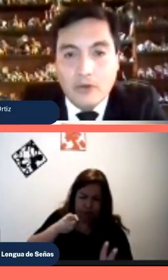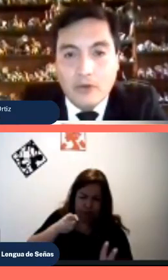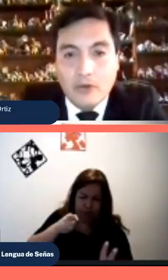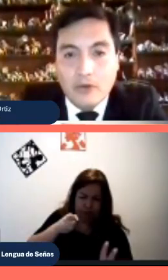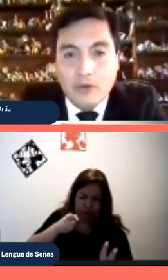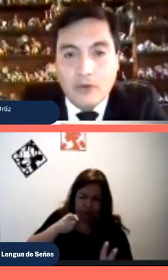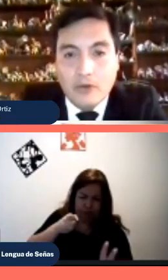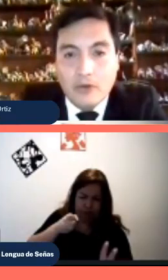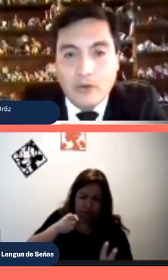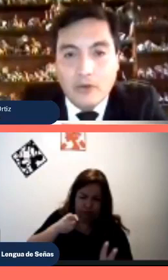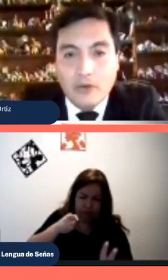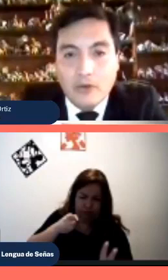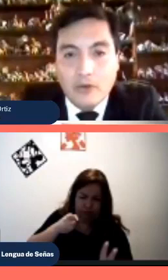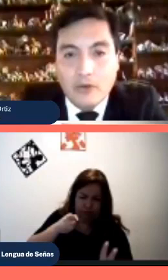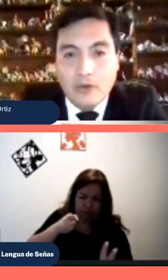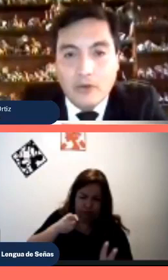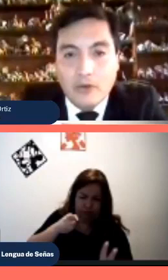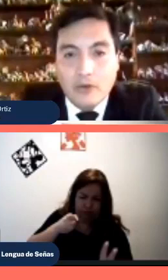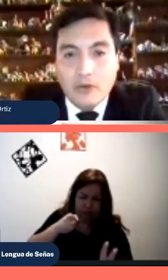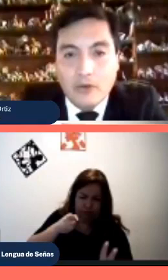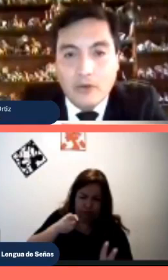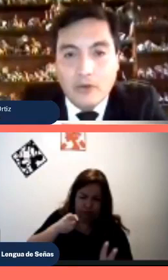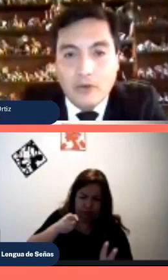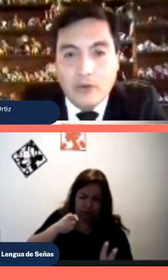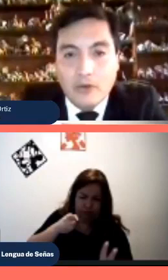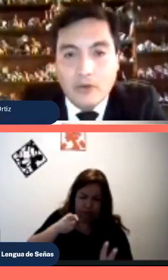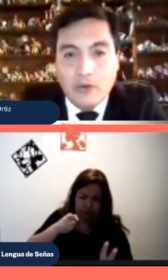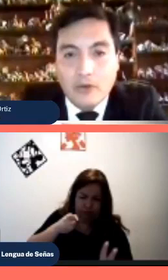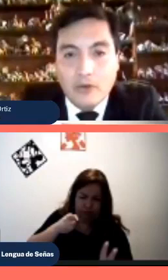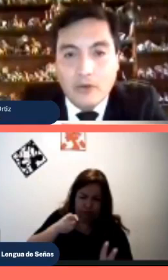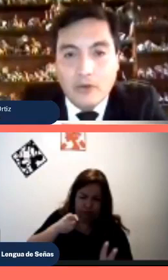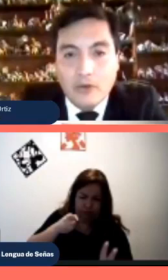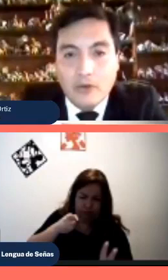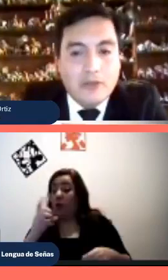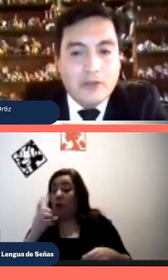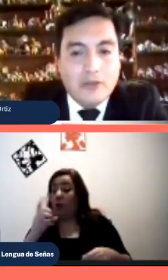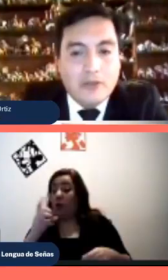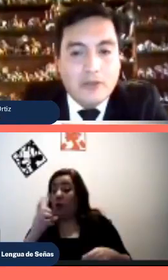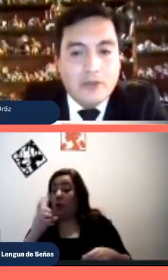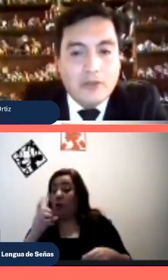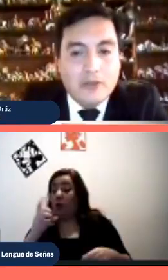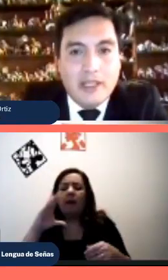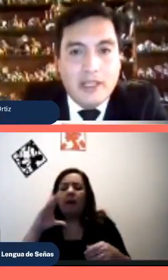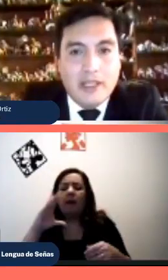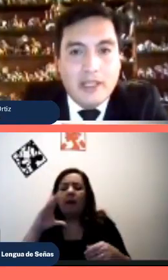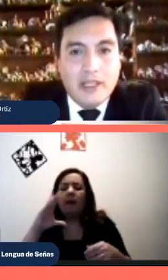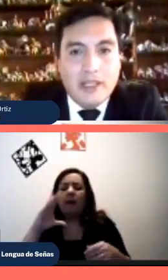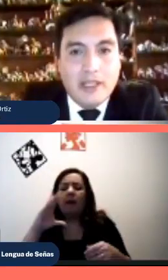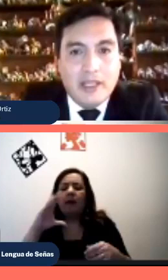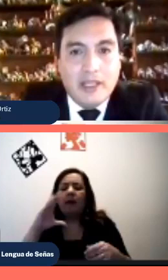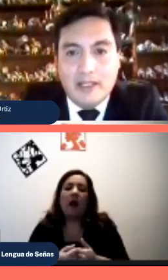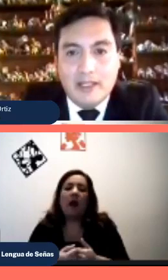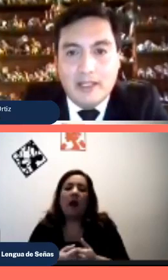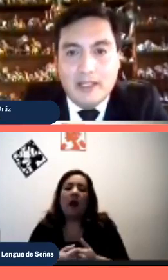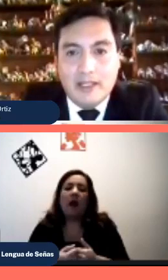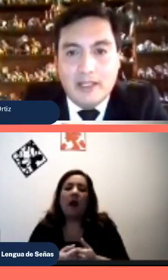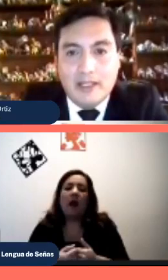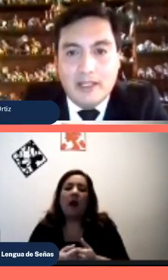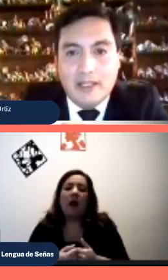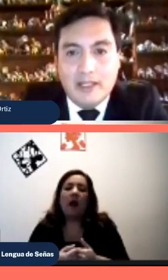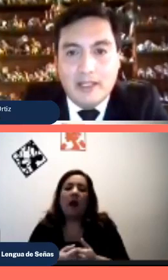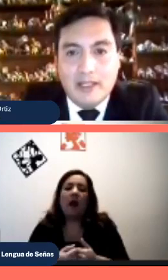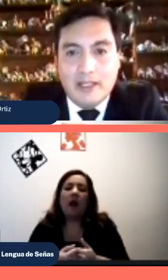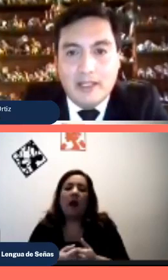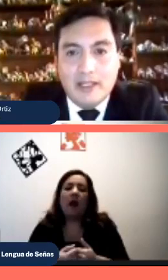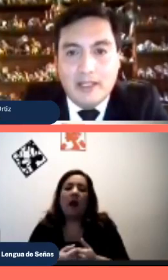otro uso que se le ha dado a la paleogenética fue dentro del estudio del genoma neandertal.